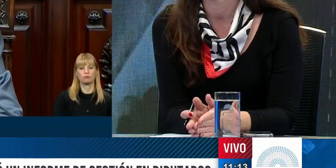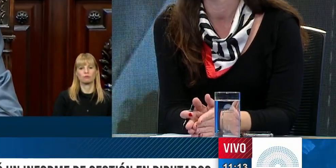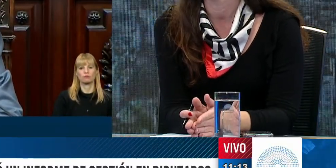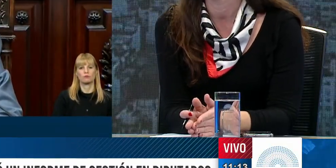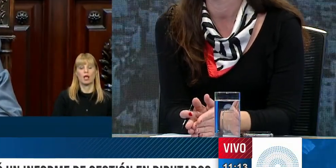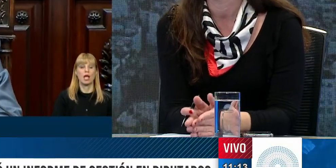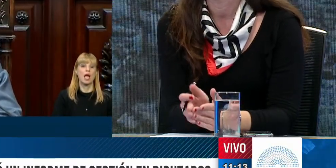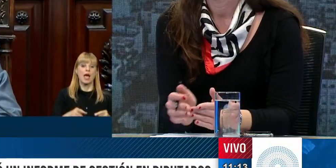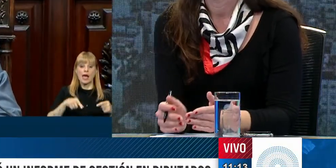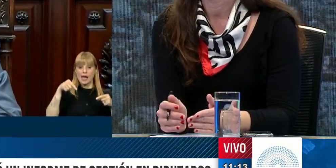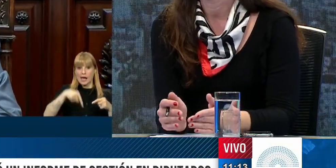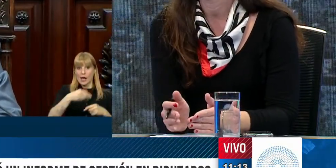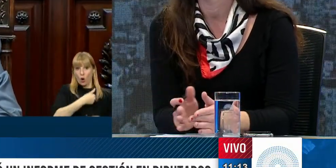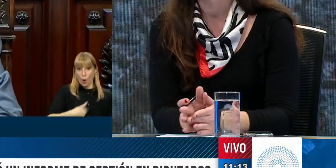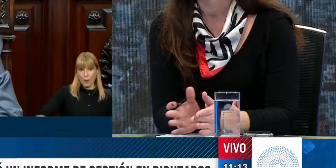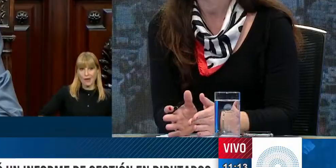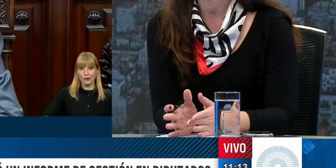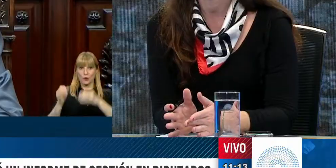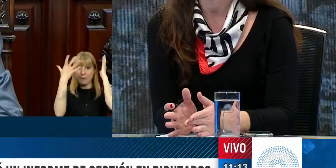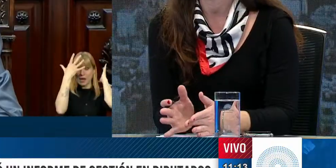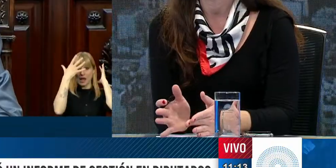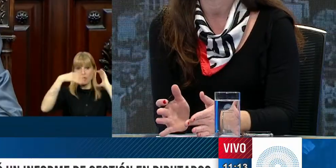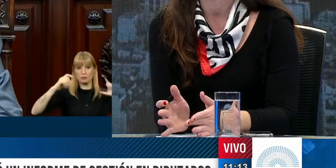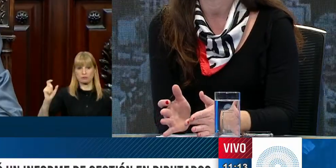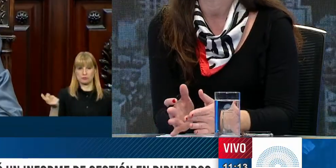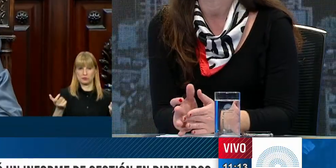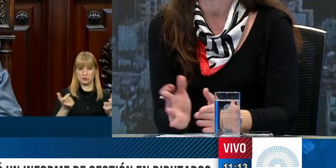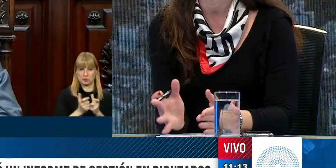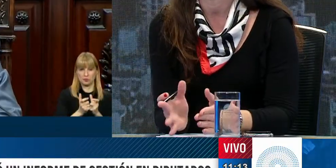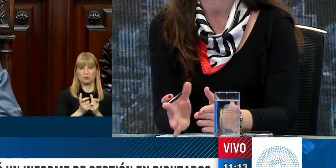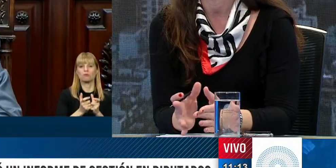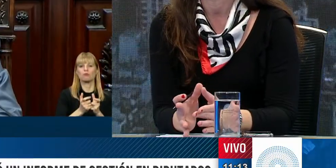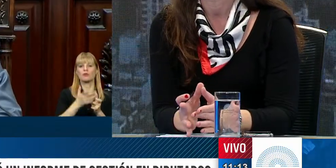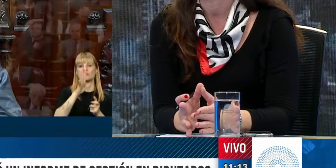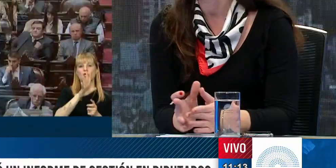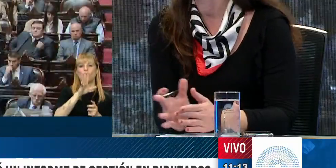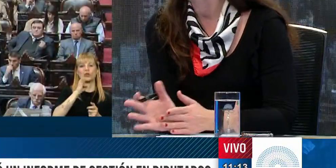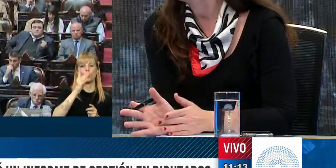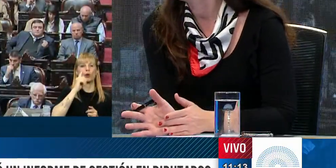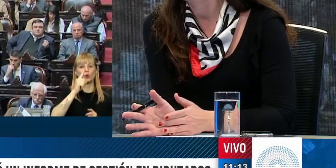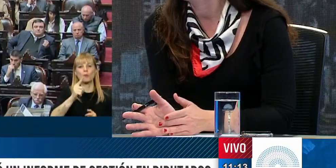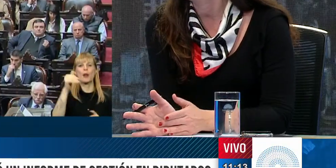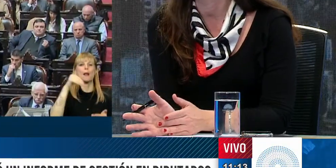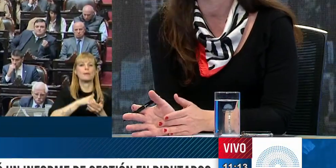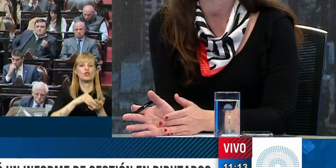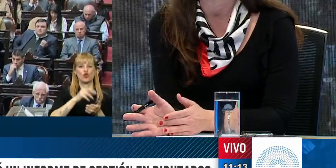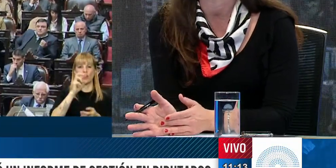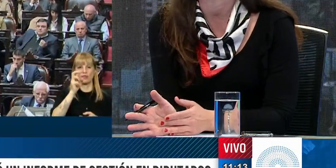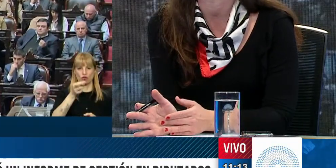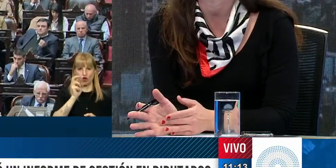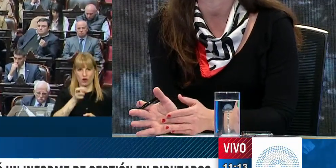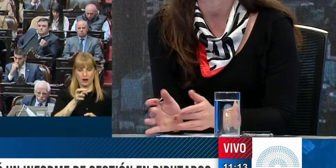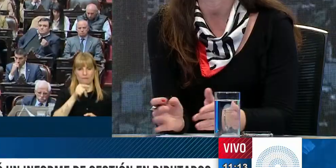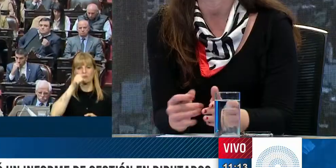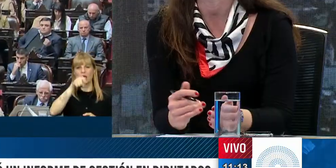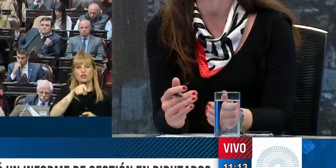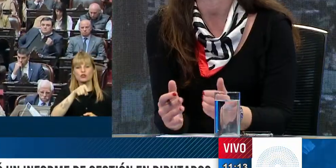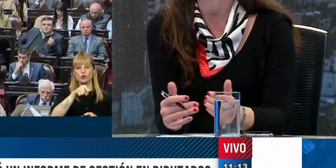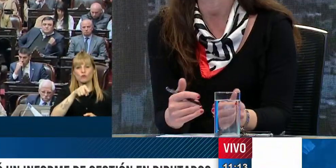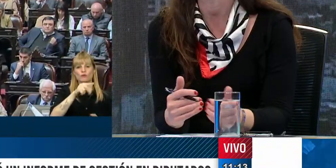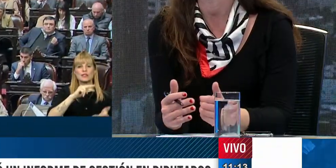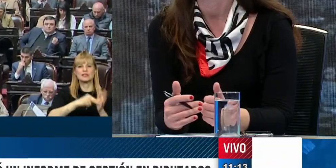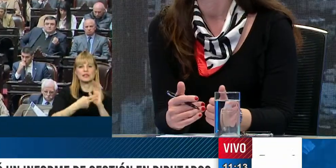esas negociaciones. Y pasa muy poquito tiempo hasta que la figura de Karina está en el ojo de la tormenta Claro. por este caso de Coimas, ¿no? Como